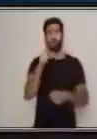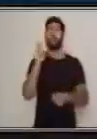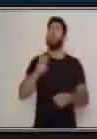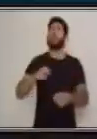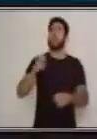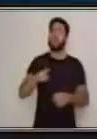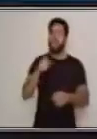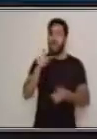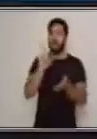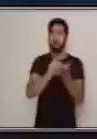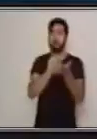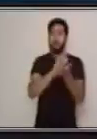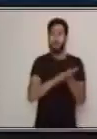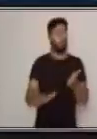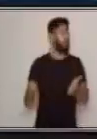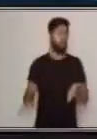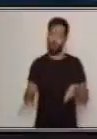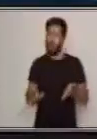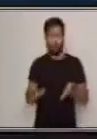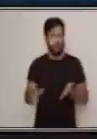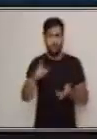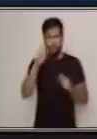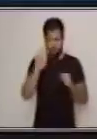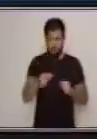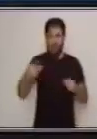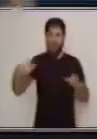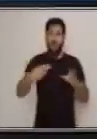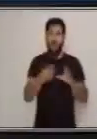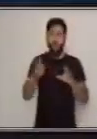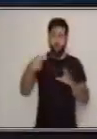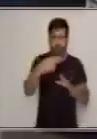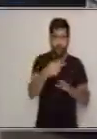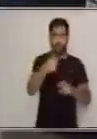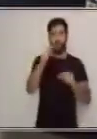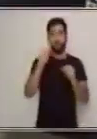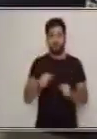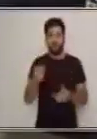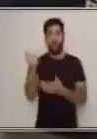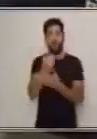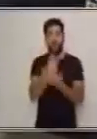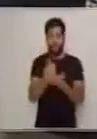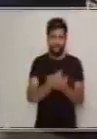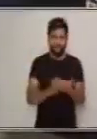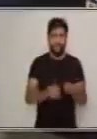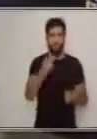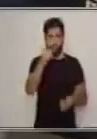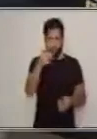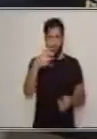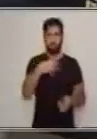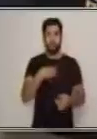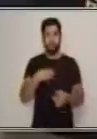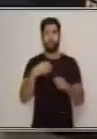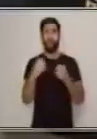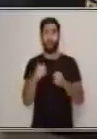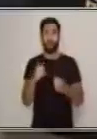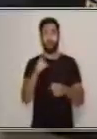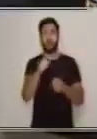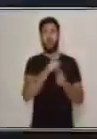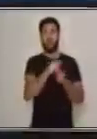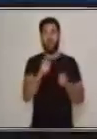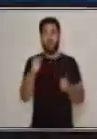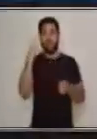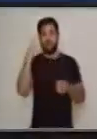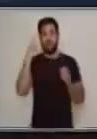imprimas, puedes dibujar, puedes recortar de la prensa, de una revista, ahí así hacer varias tarjetitas para poder